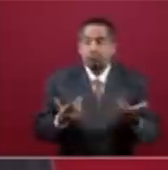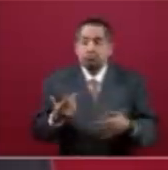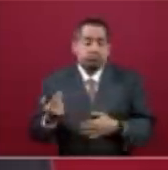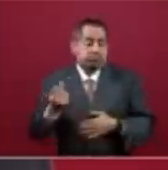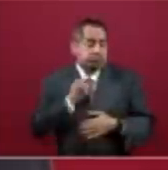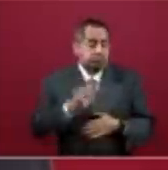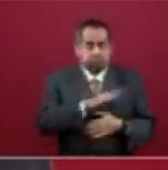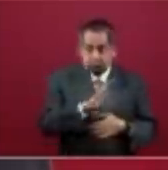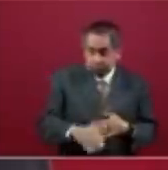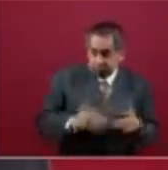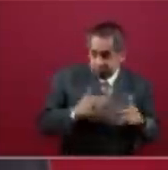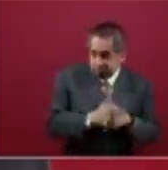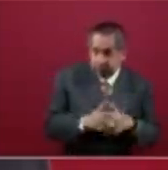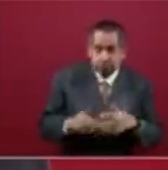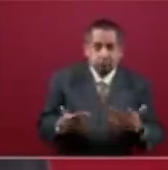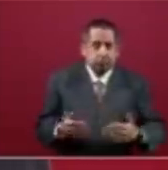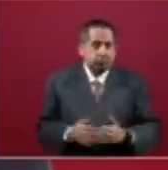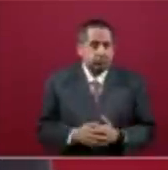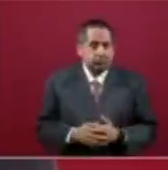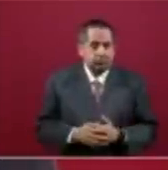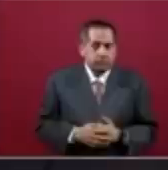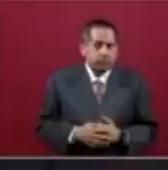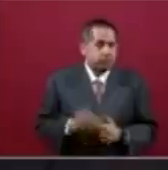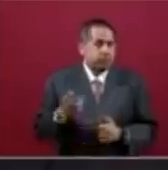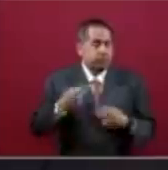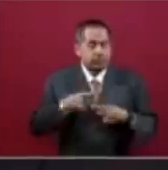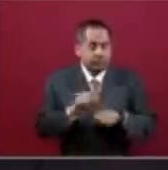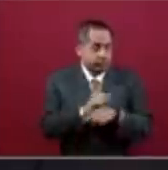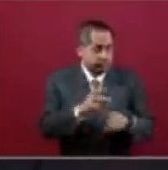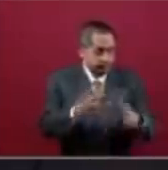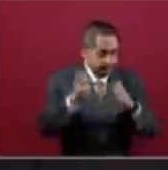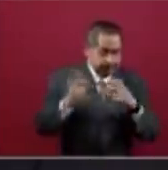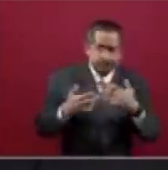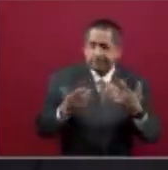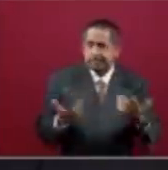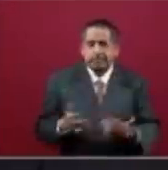homicidios, ¿sí? Robo de vehículo,